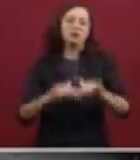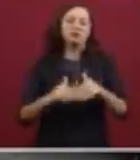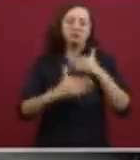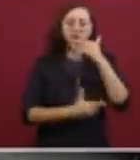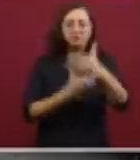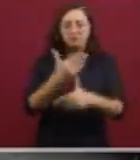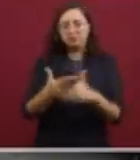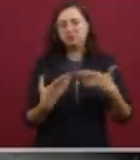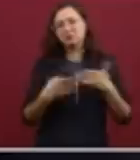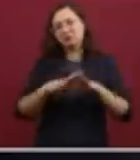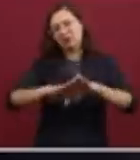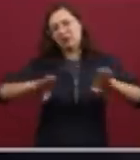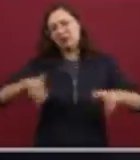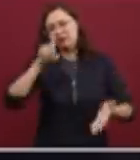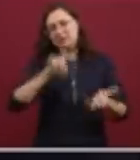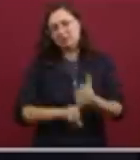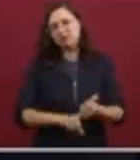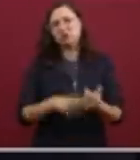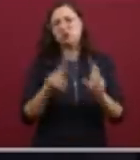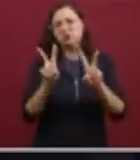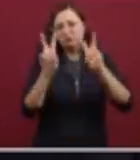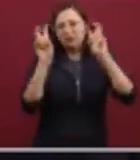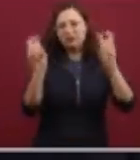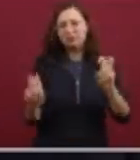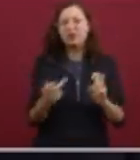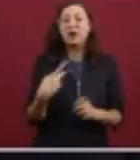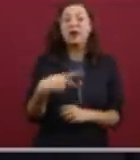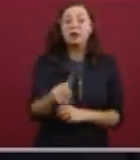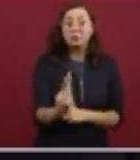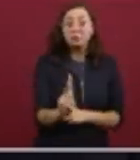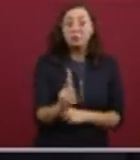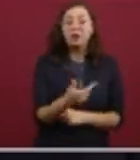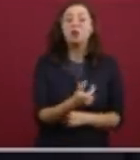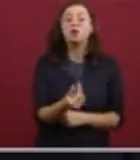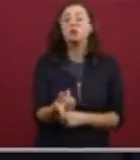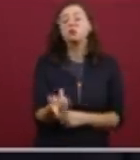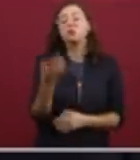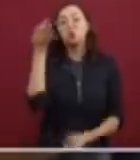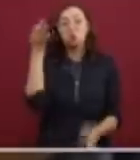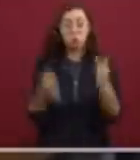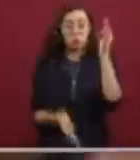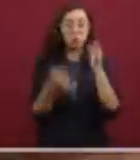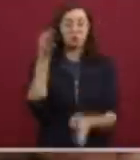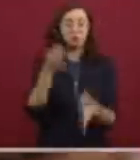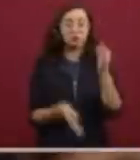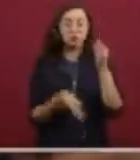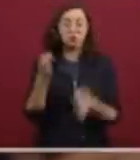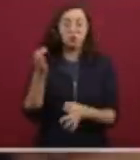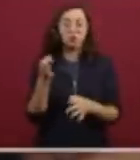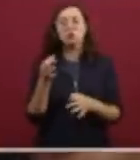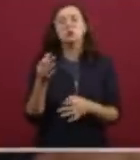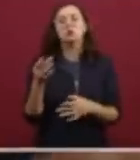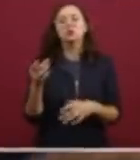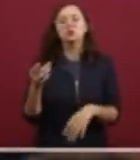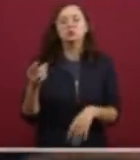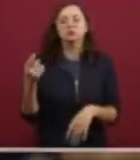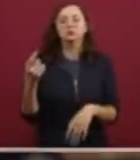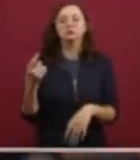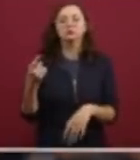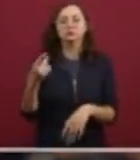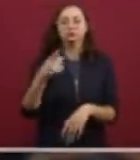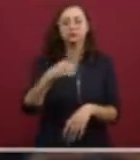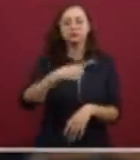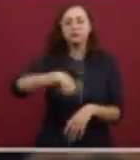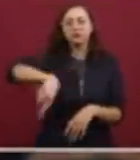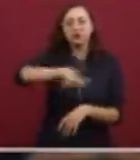avance democrático dentro de la organización, pero utilizando al Poder Judicial, han sido destituidos los socios